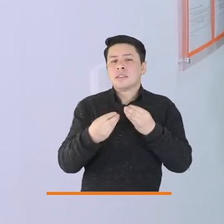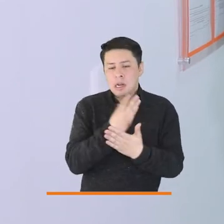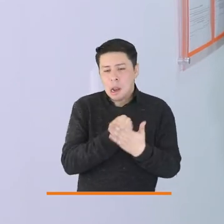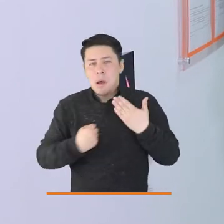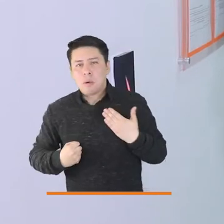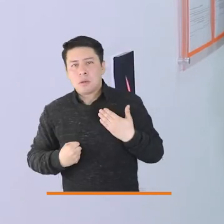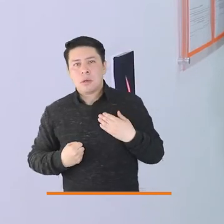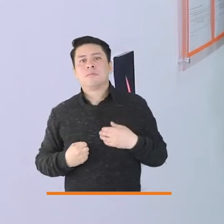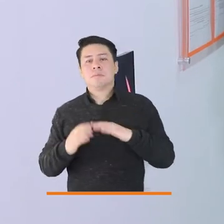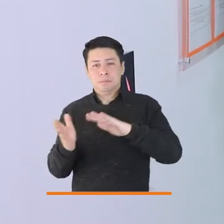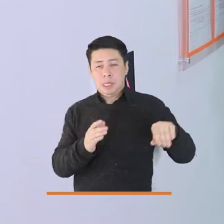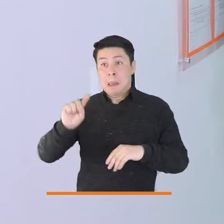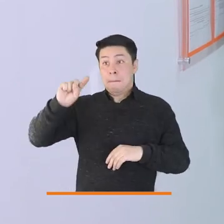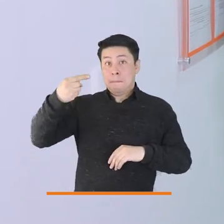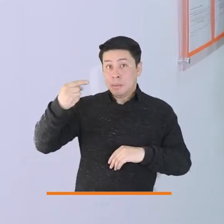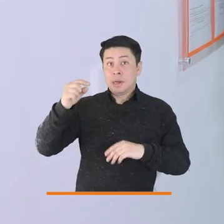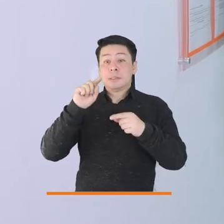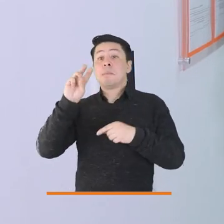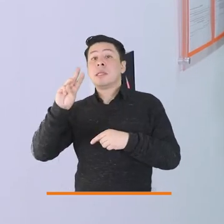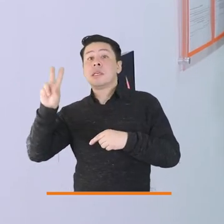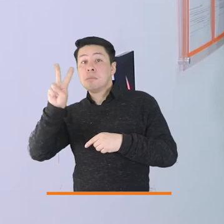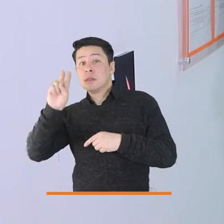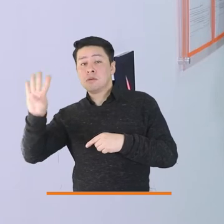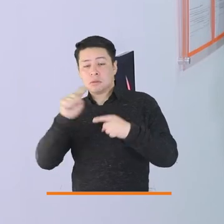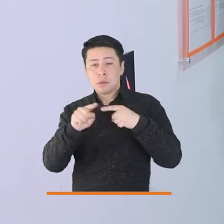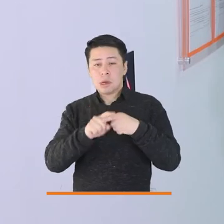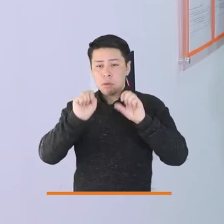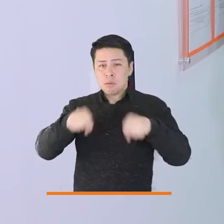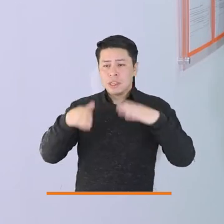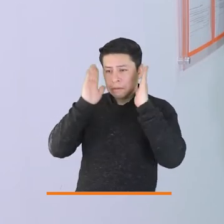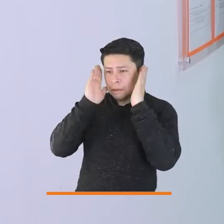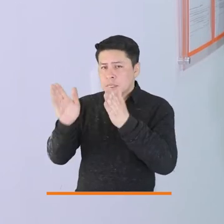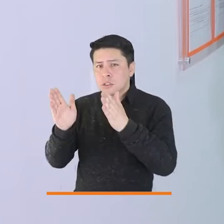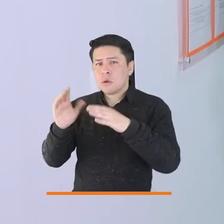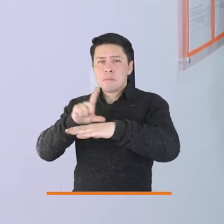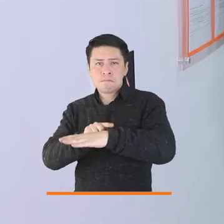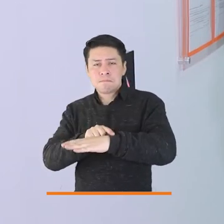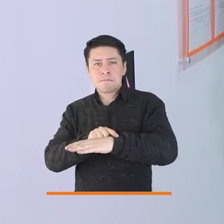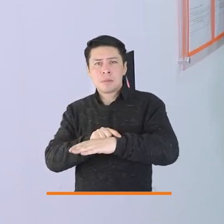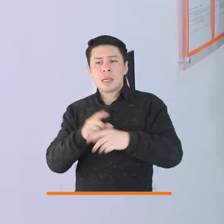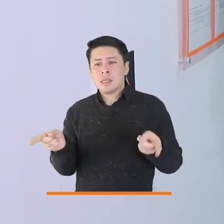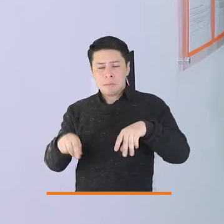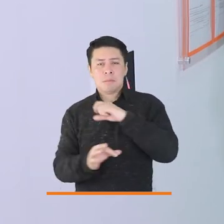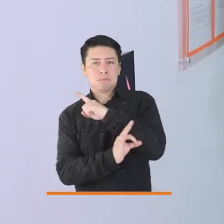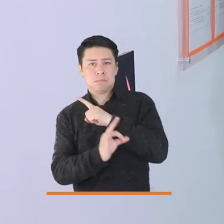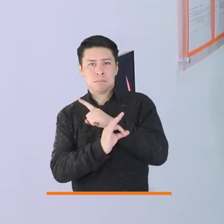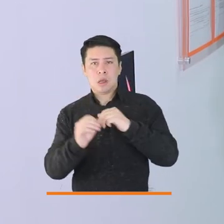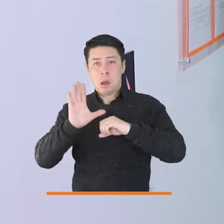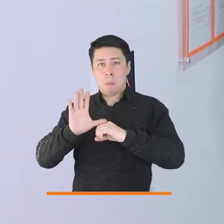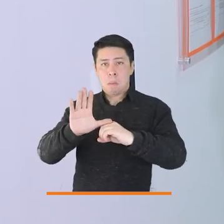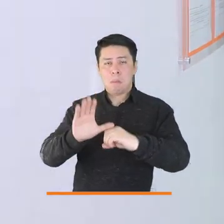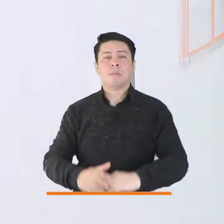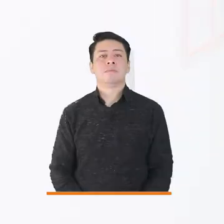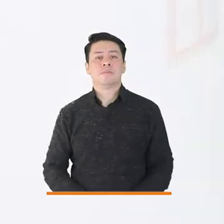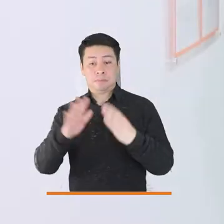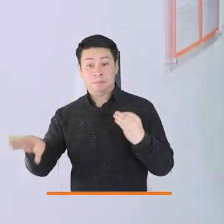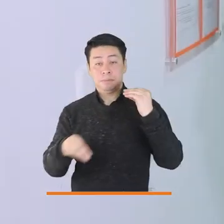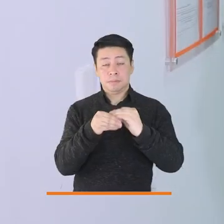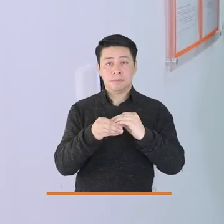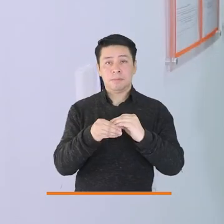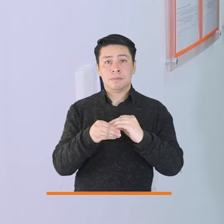aborto, durante las primeras 24 semanas de embarazo puedes recibir atención médica y psicológica en